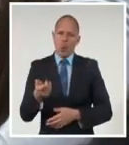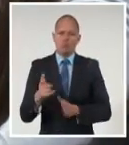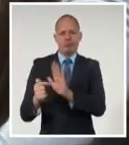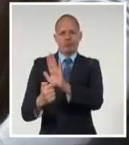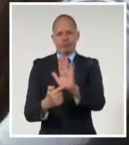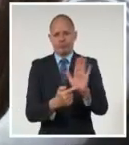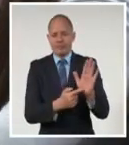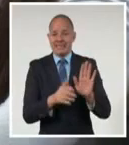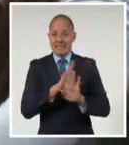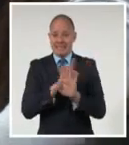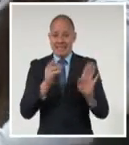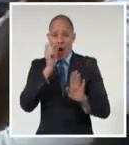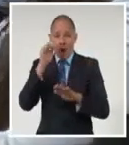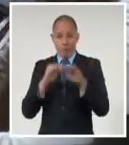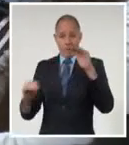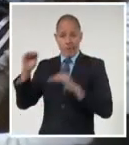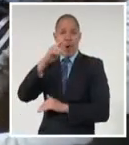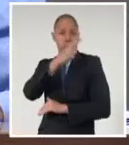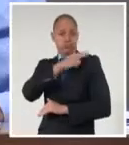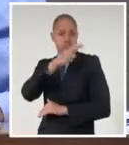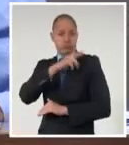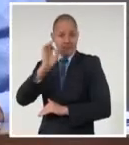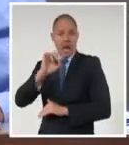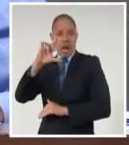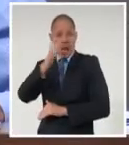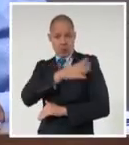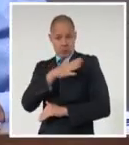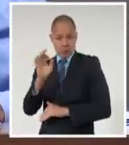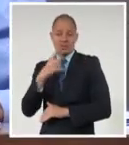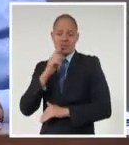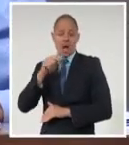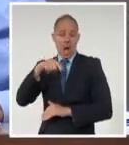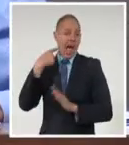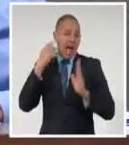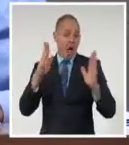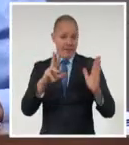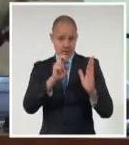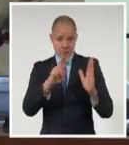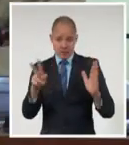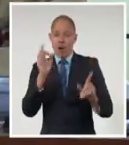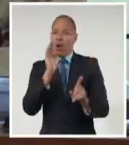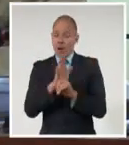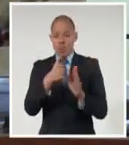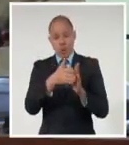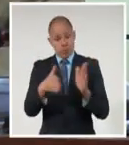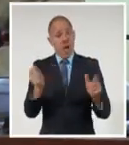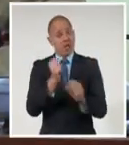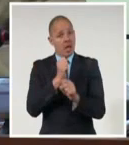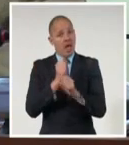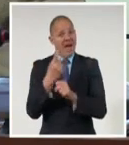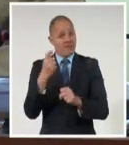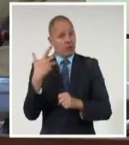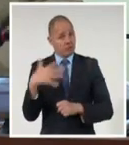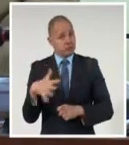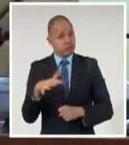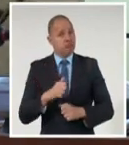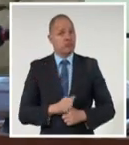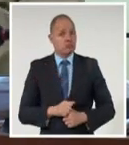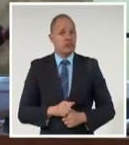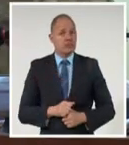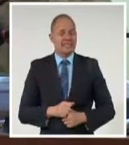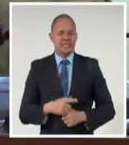Parlamento, Esteban Lazo Hernández, expresó que 2022 incluye grandes retos para el trabajo del Consejo de Estado.